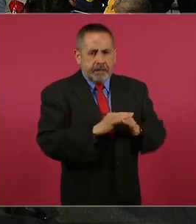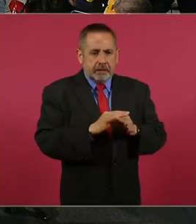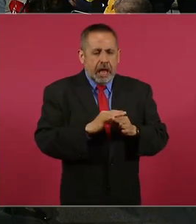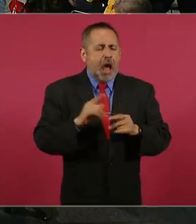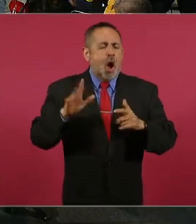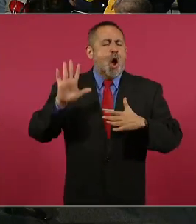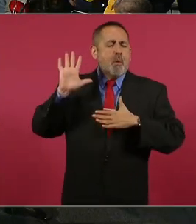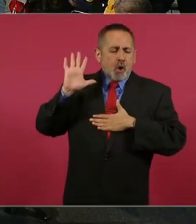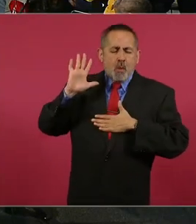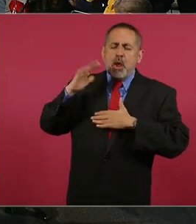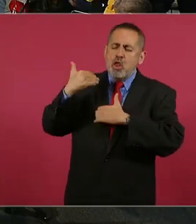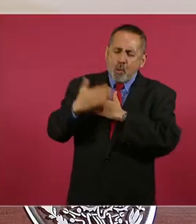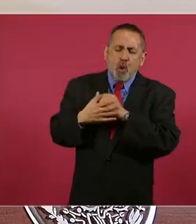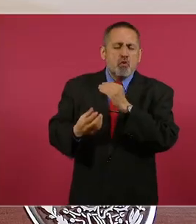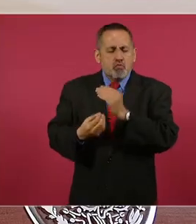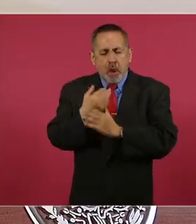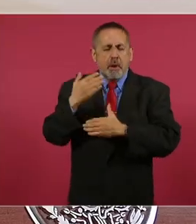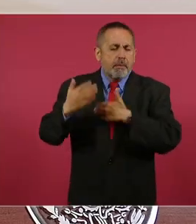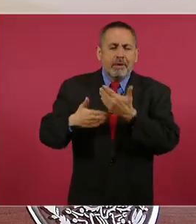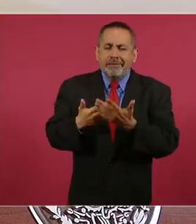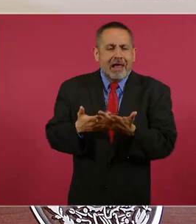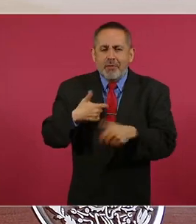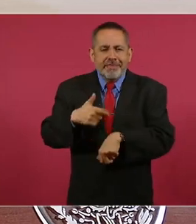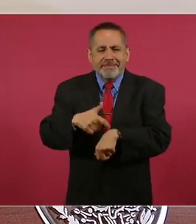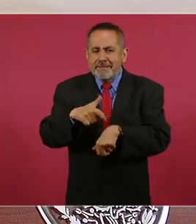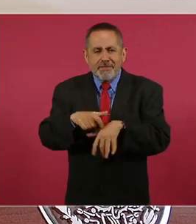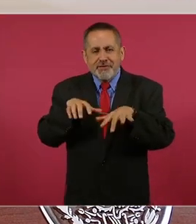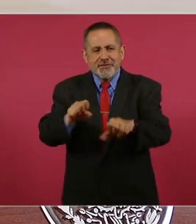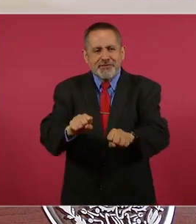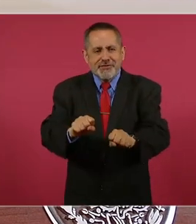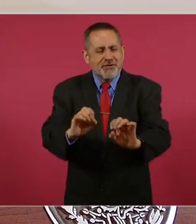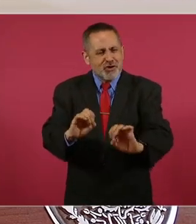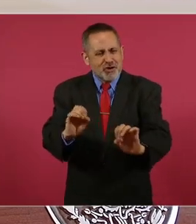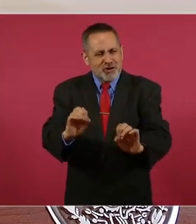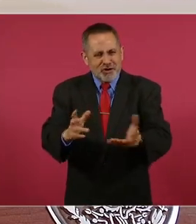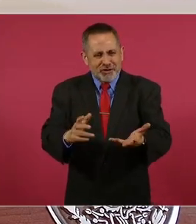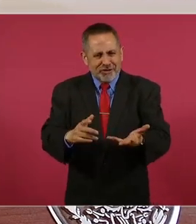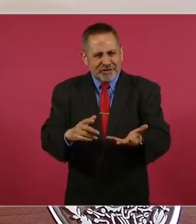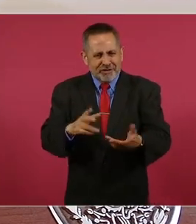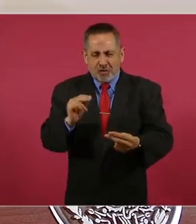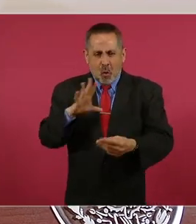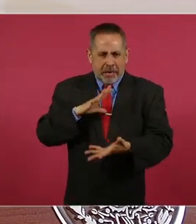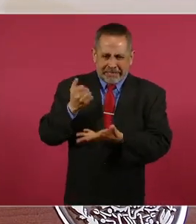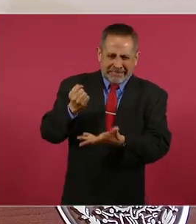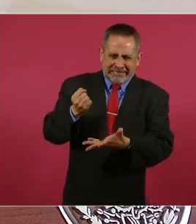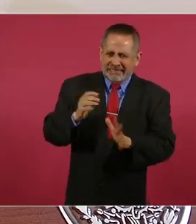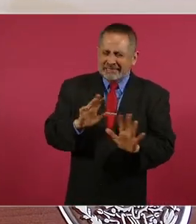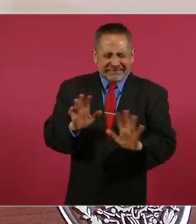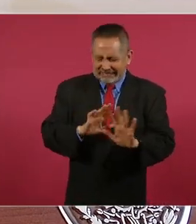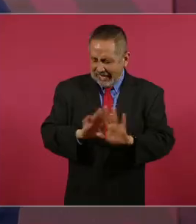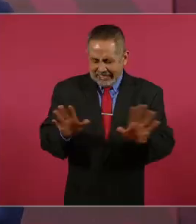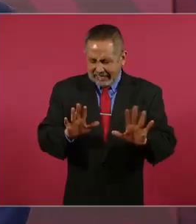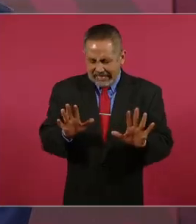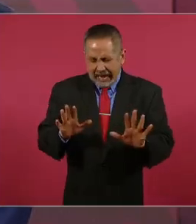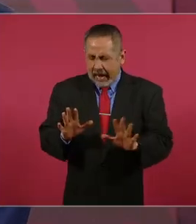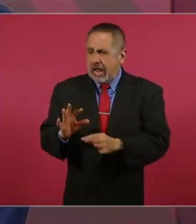comprometerse a hacer obras nuevas, porque ya no les va a alcanzar el tiempo ni hay presupuesto, sino terminar las que